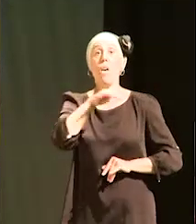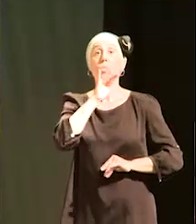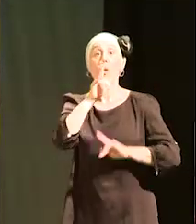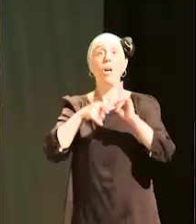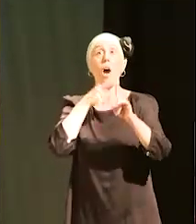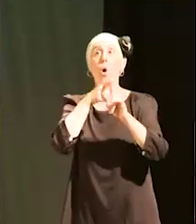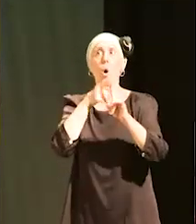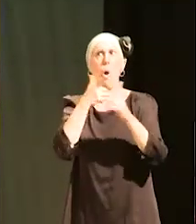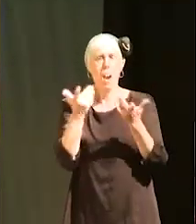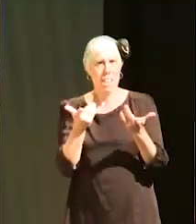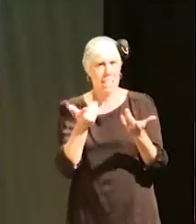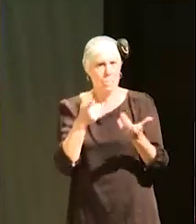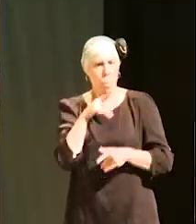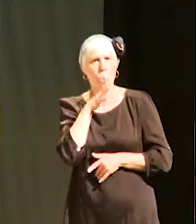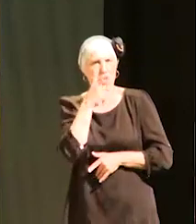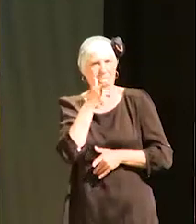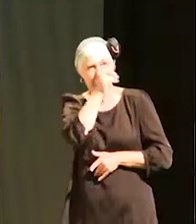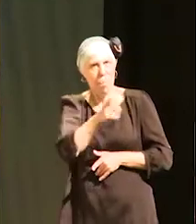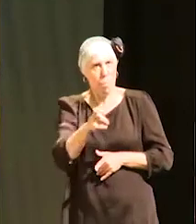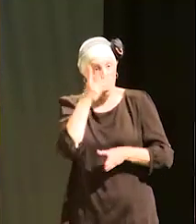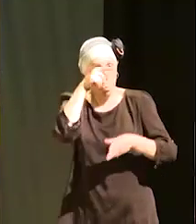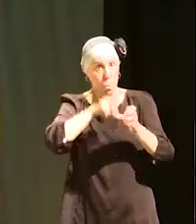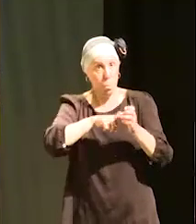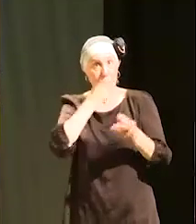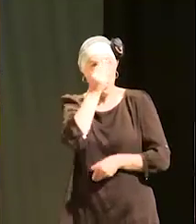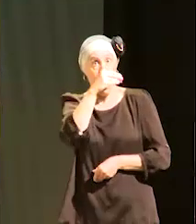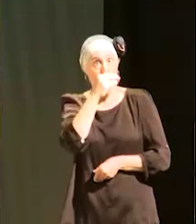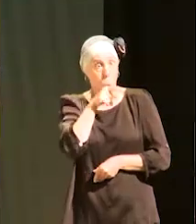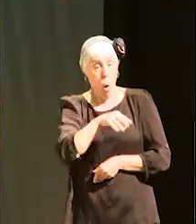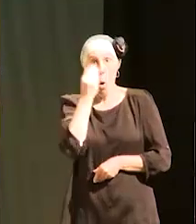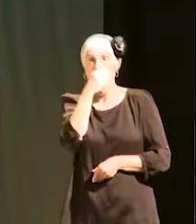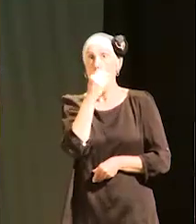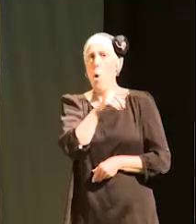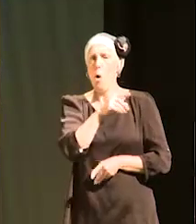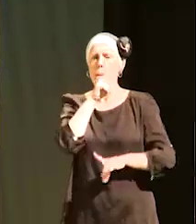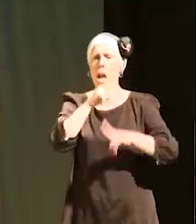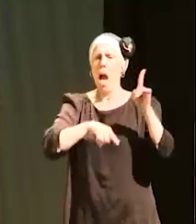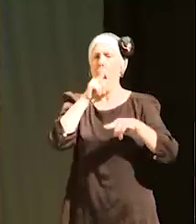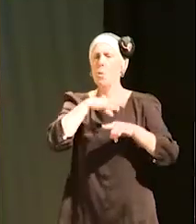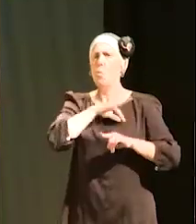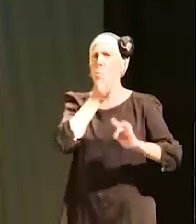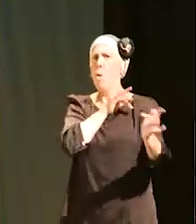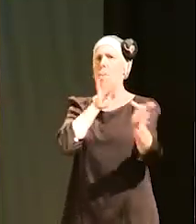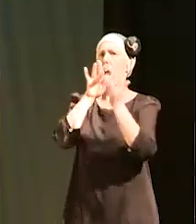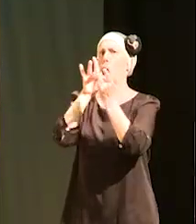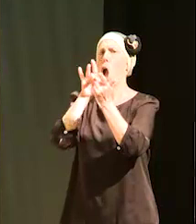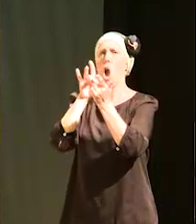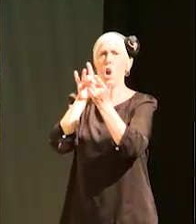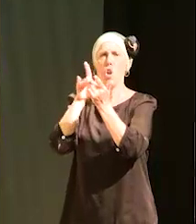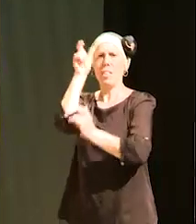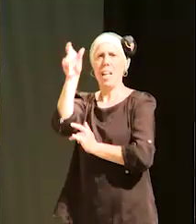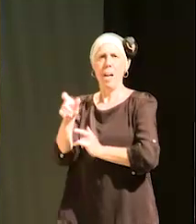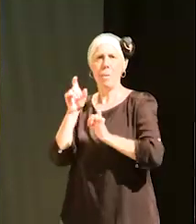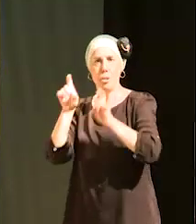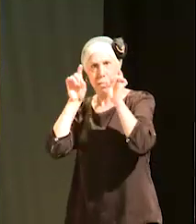porque son jóvenes alguna o alguno y que les pueda contactar con los facilitadores